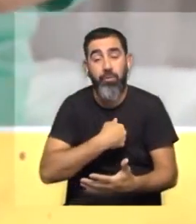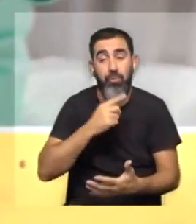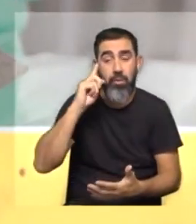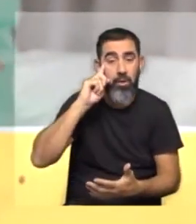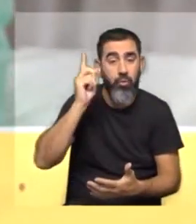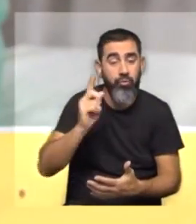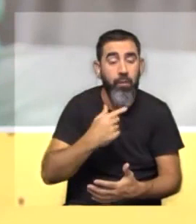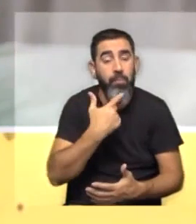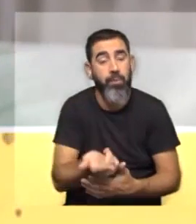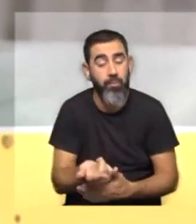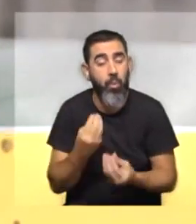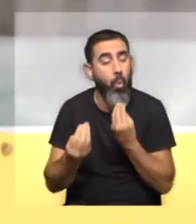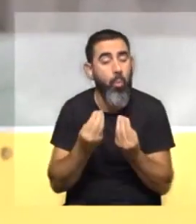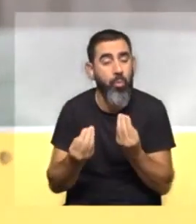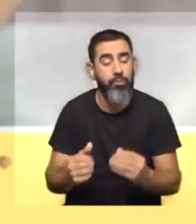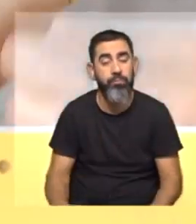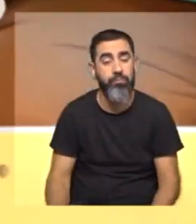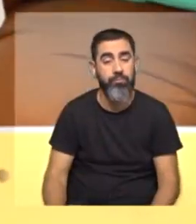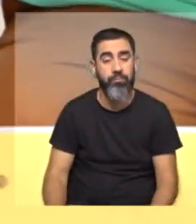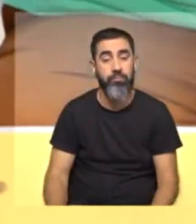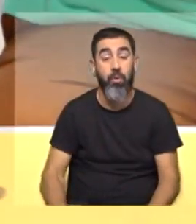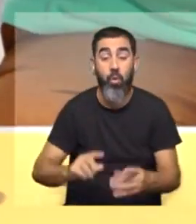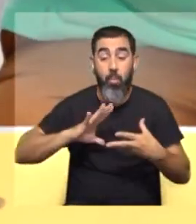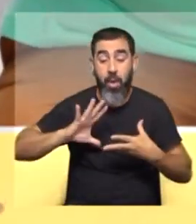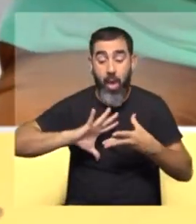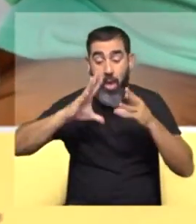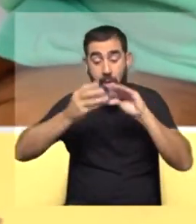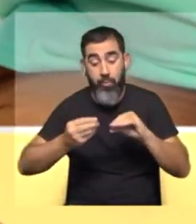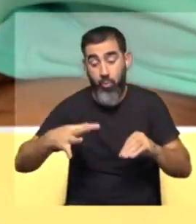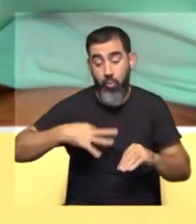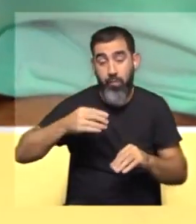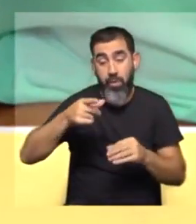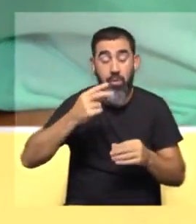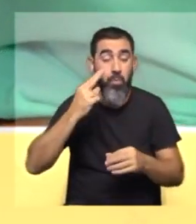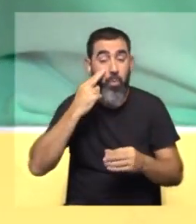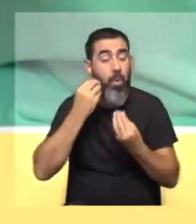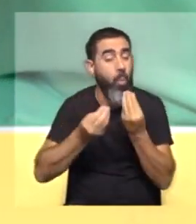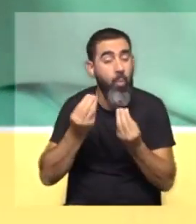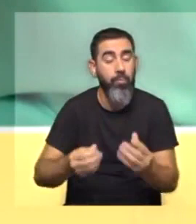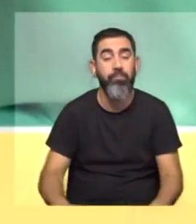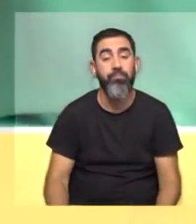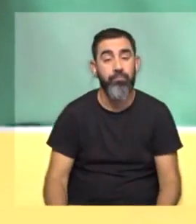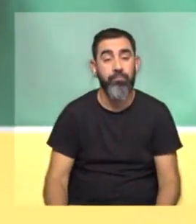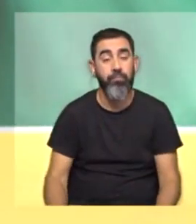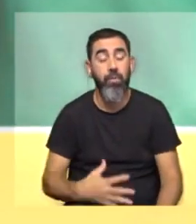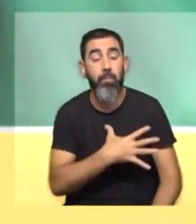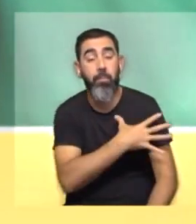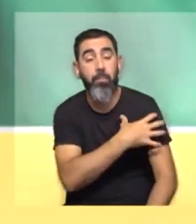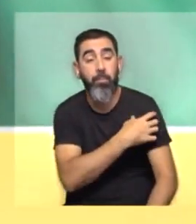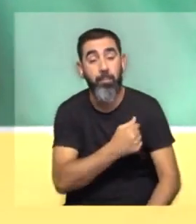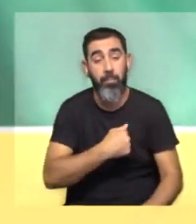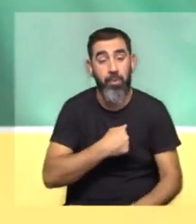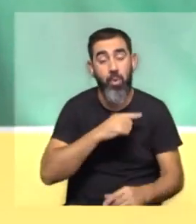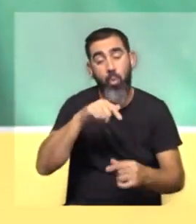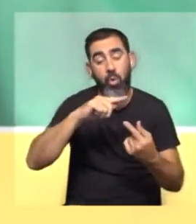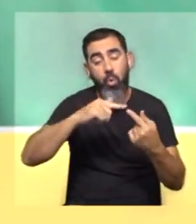tiene diagnosticado y no adapta su vida cotidiana a este trastorno? Digamos, la hipertensión arterial, al igual que